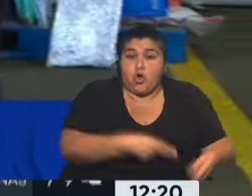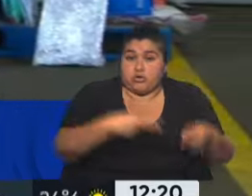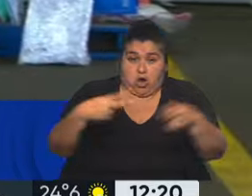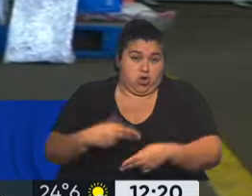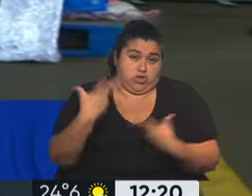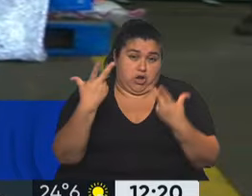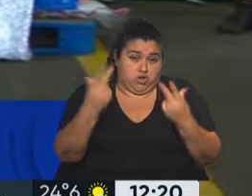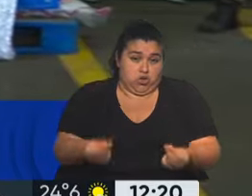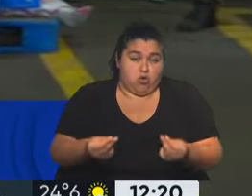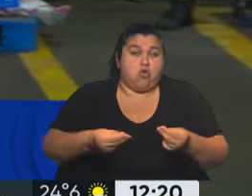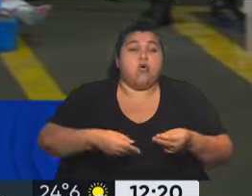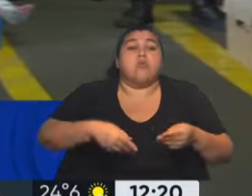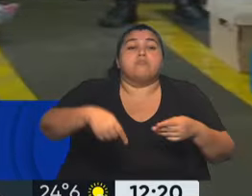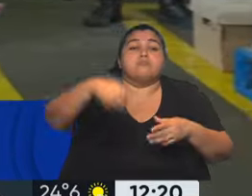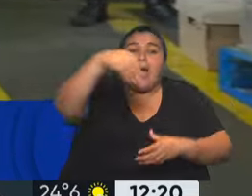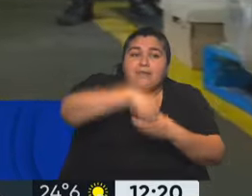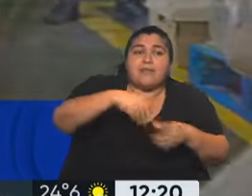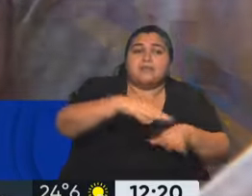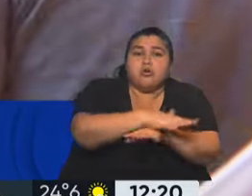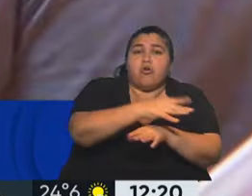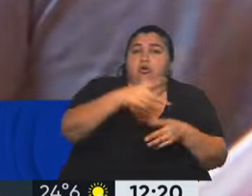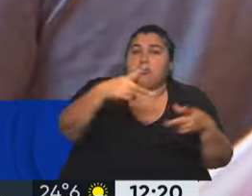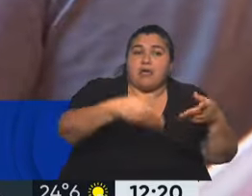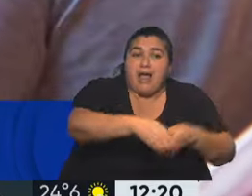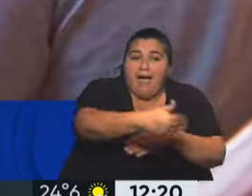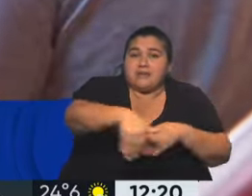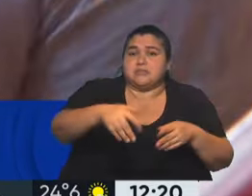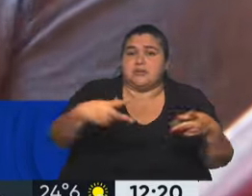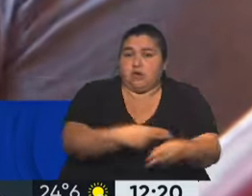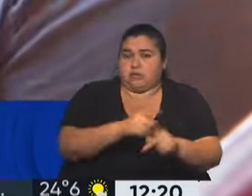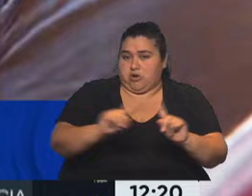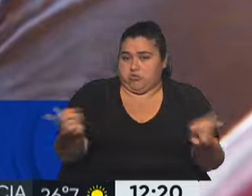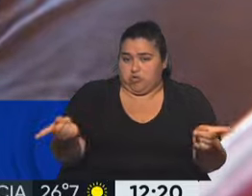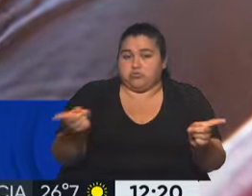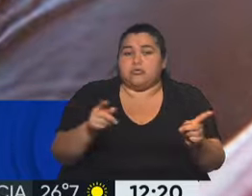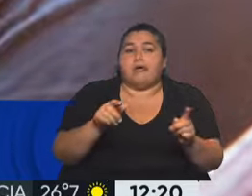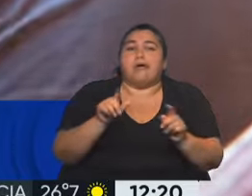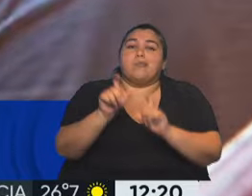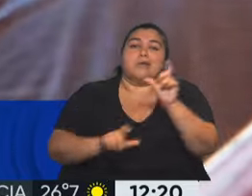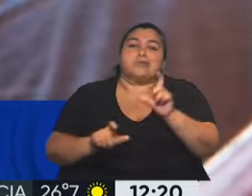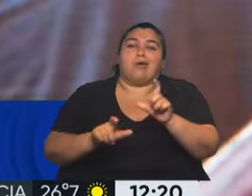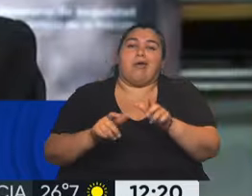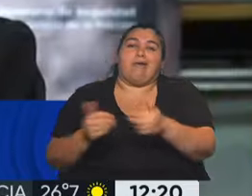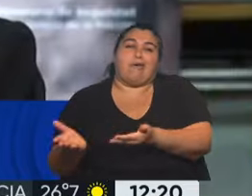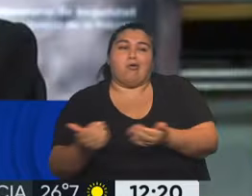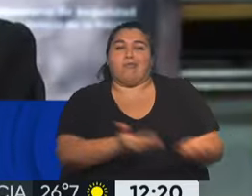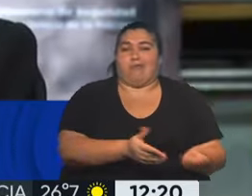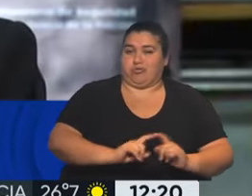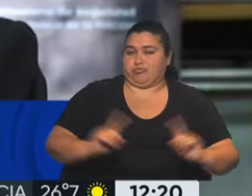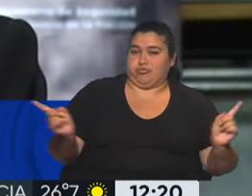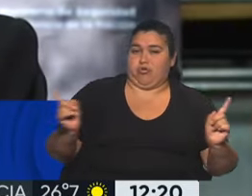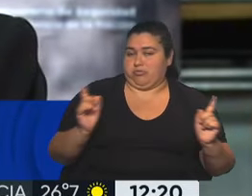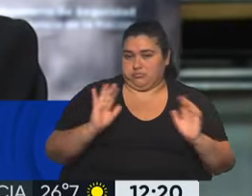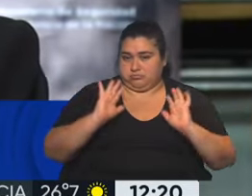no se cortan las calles ni se cortan las rutas. No puede haber privilegiados, no puede haber en este